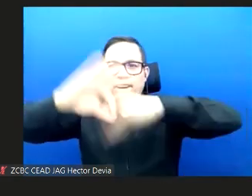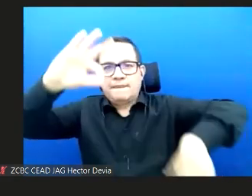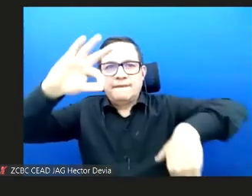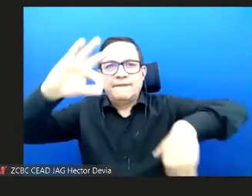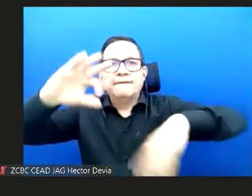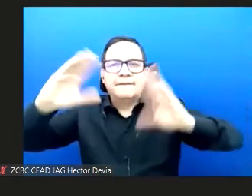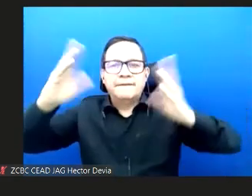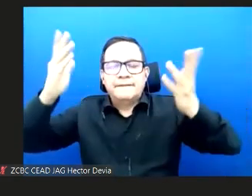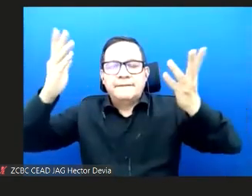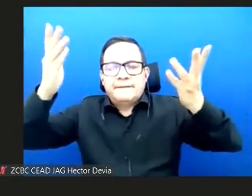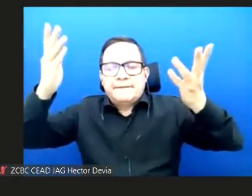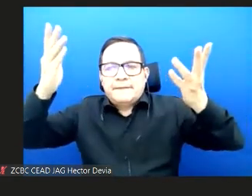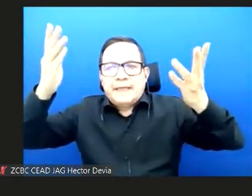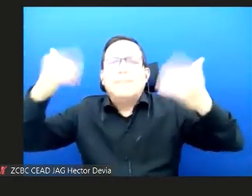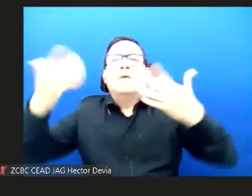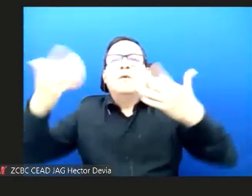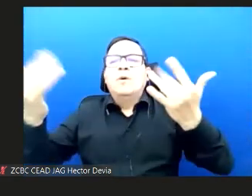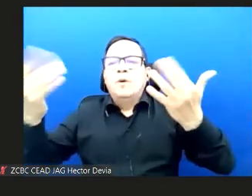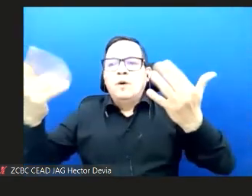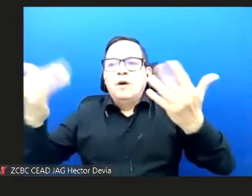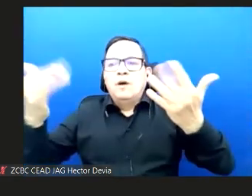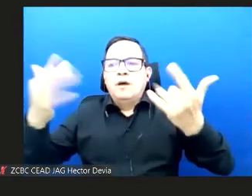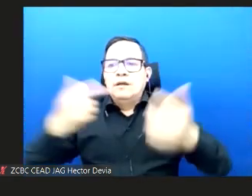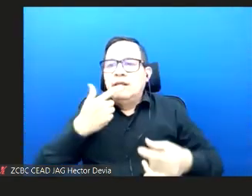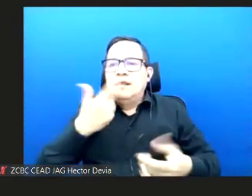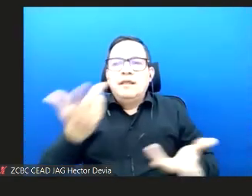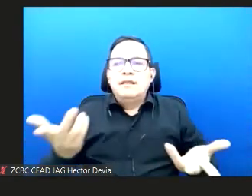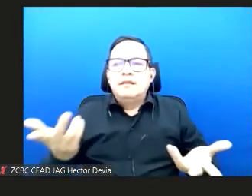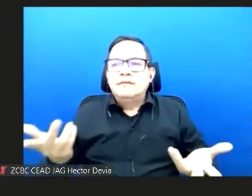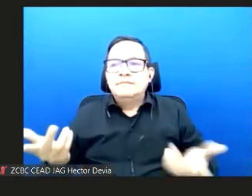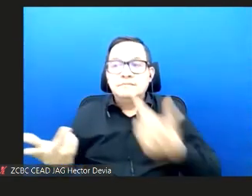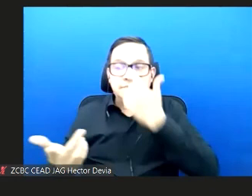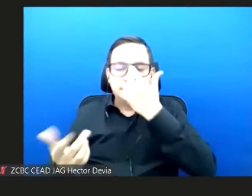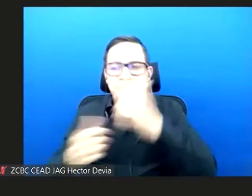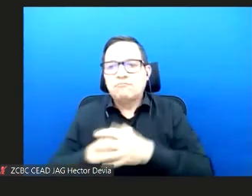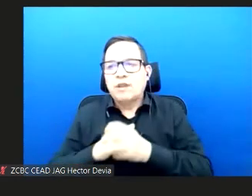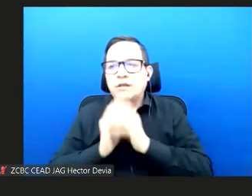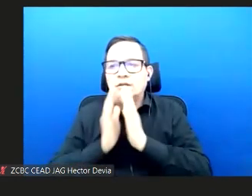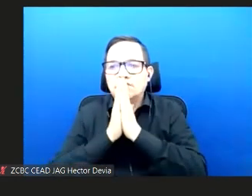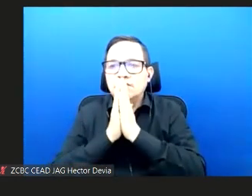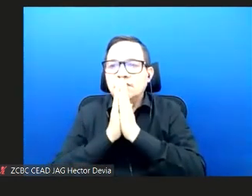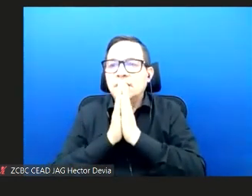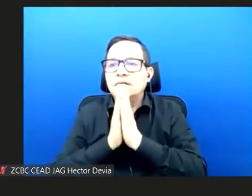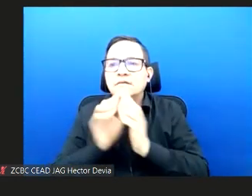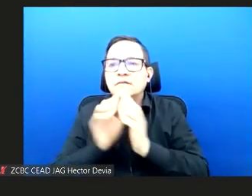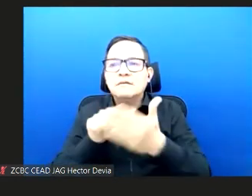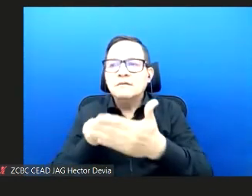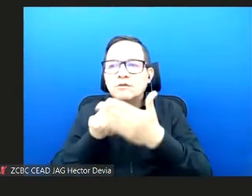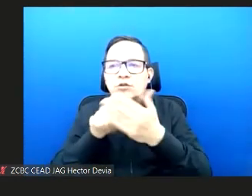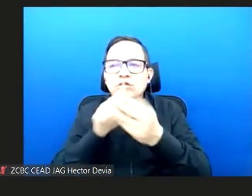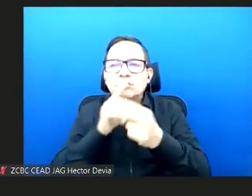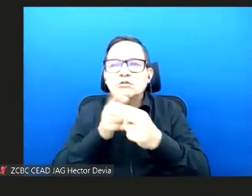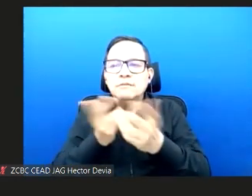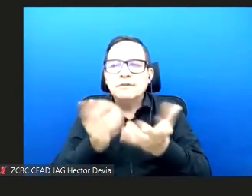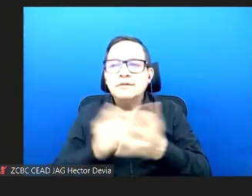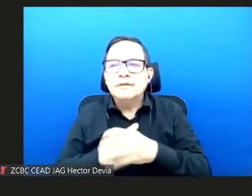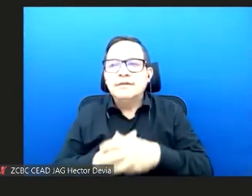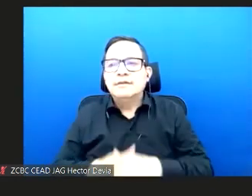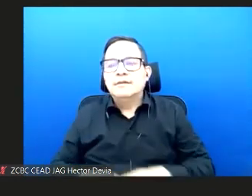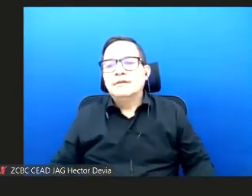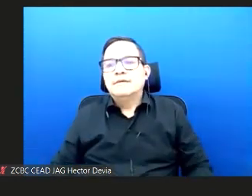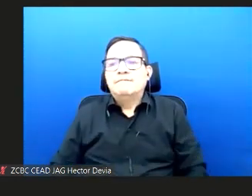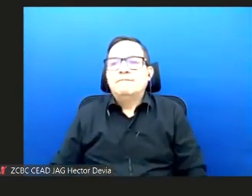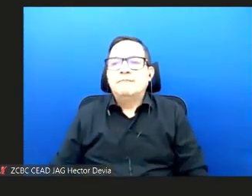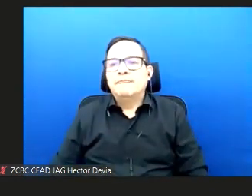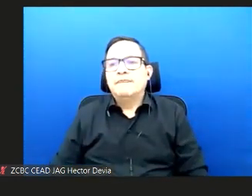Bueno, vamos a analizar lo que nos dice. Ay, no tengo tu nombre ahí, no me aparece completo. Bueno, pero lo